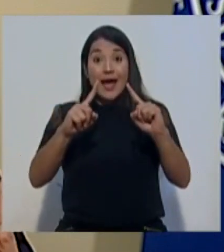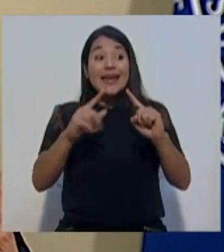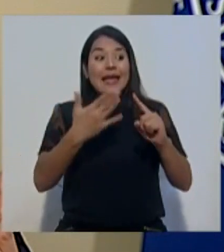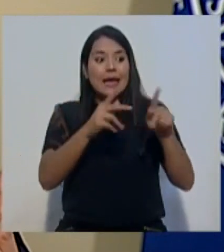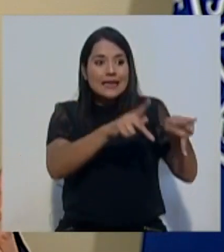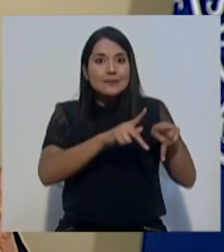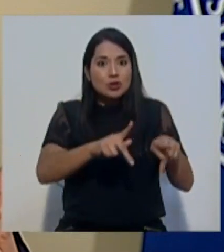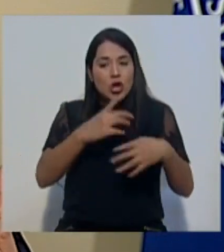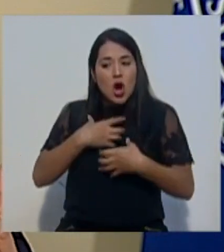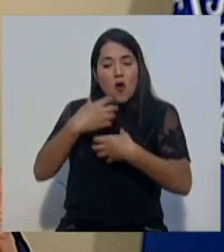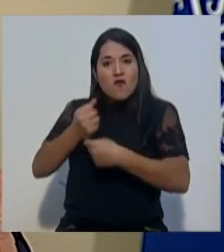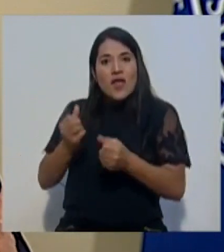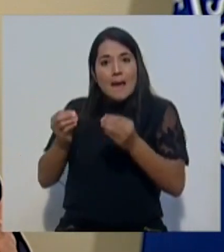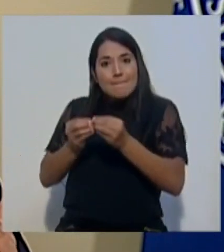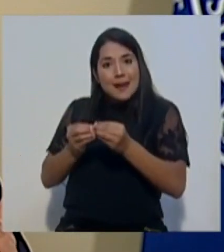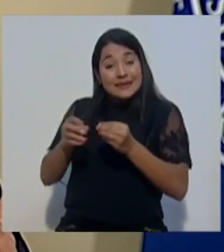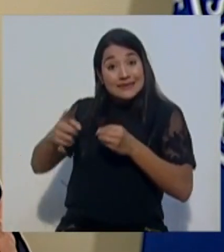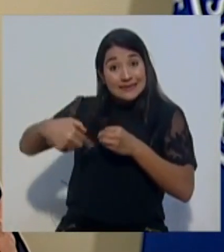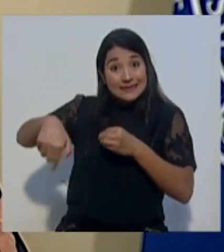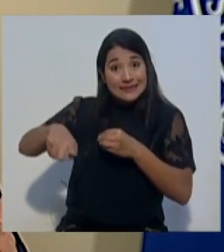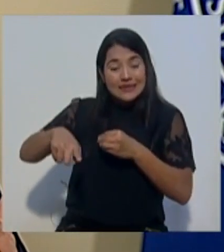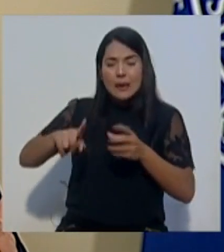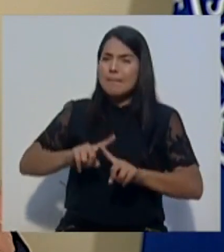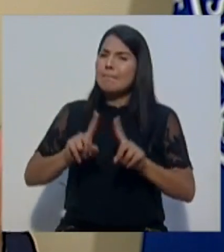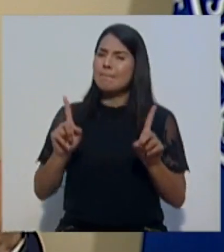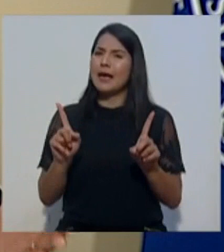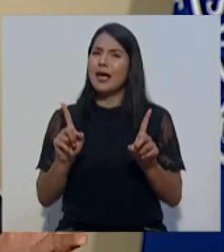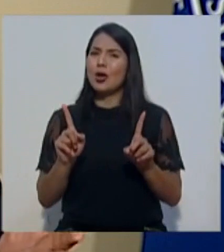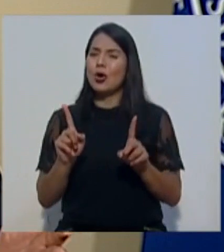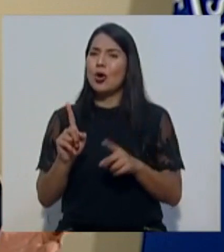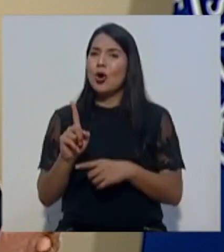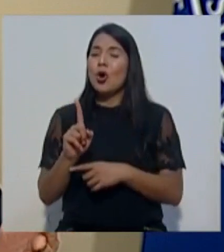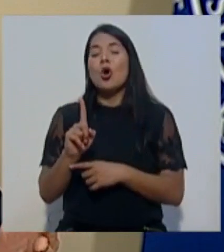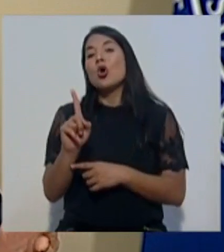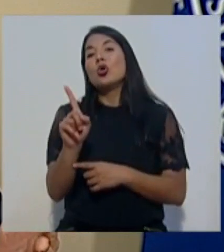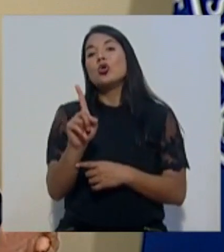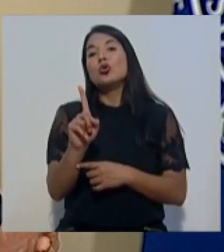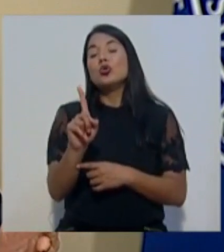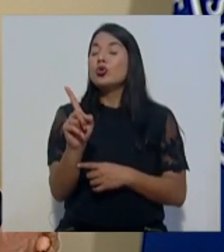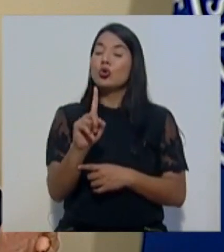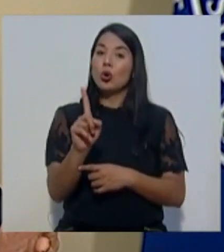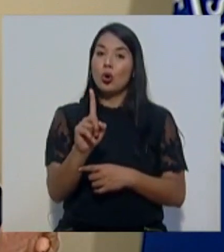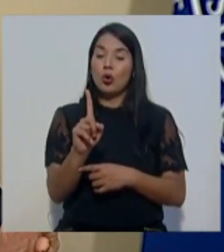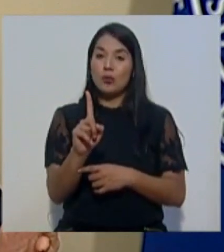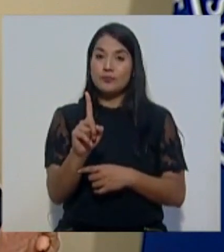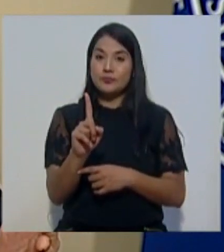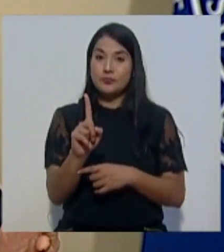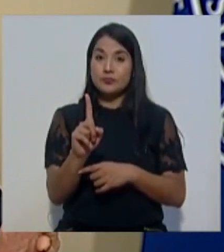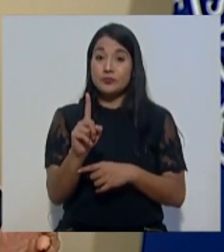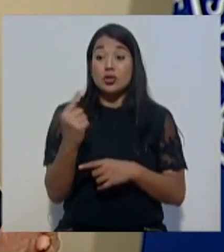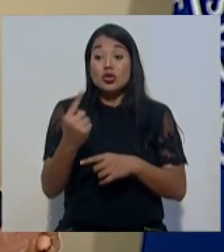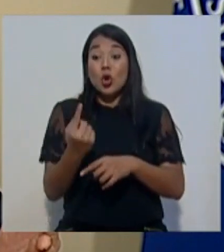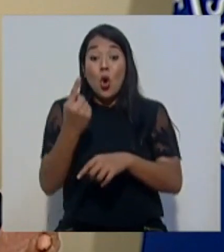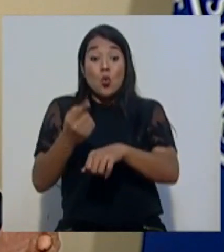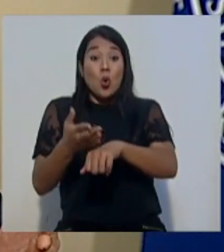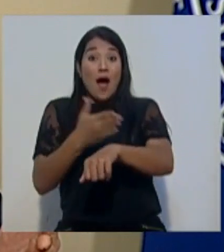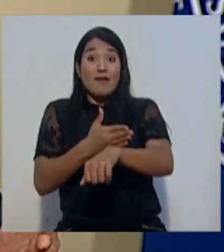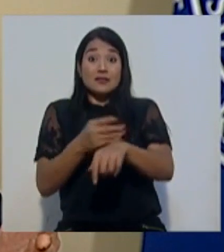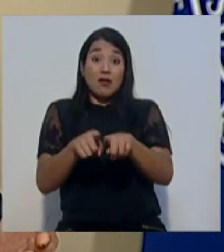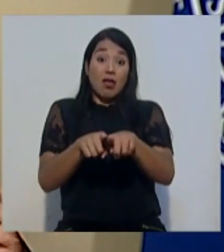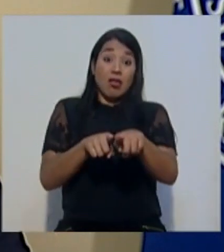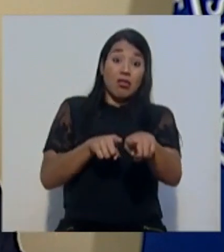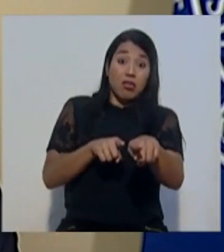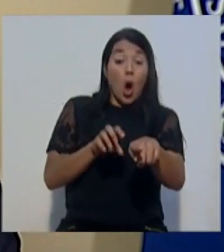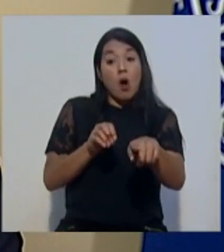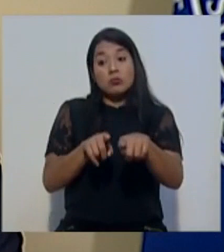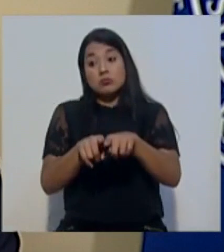la ciudadanía. Pero no va a ser un sector a pesar del otro el que va a avanzar. Tenemos que avanzar todos como